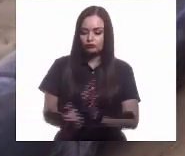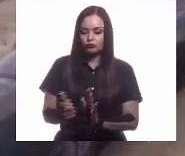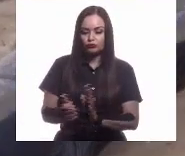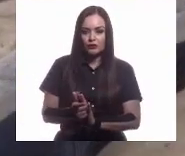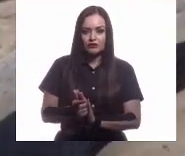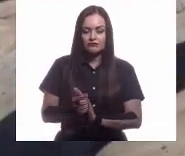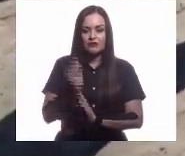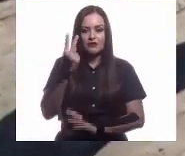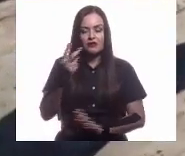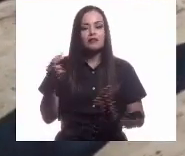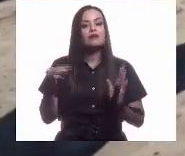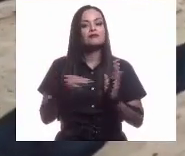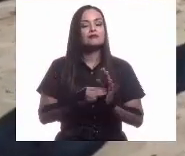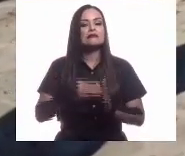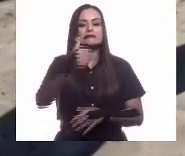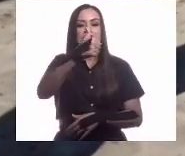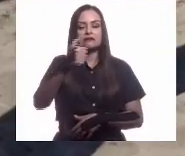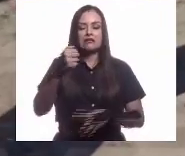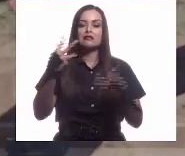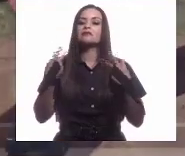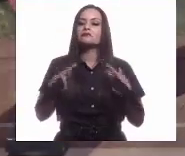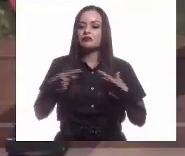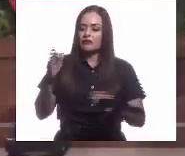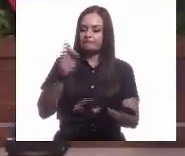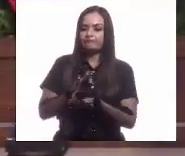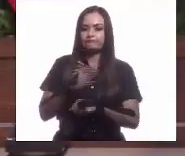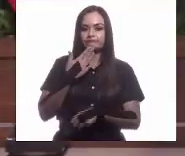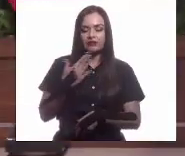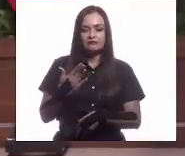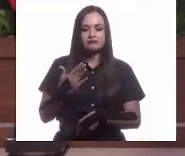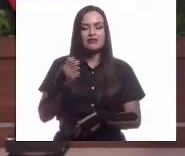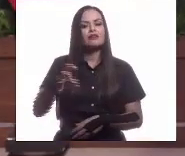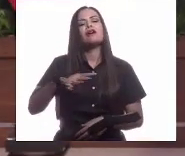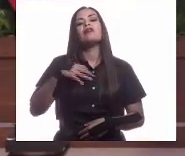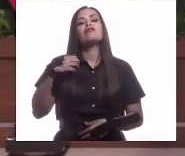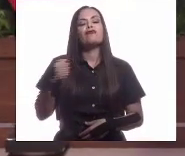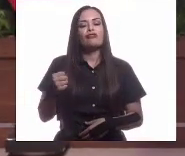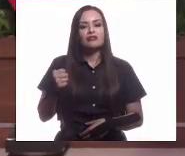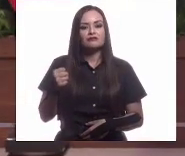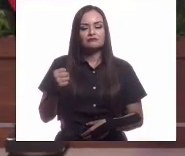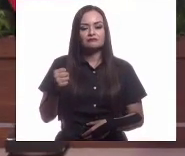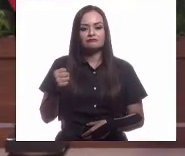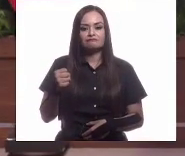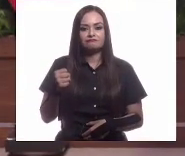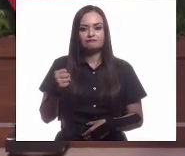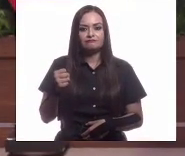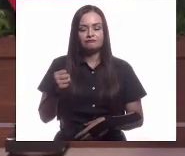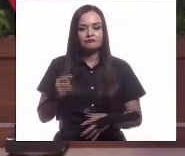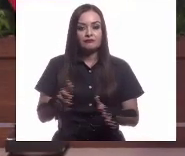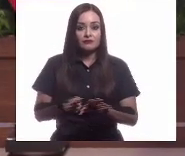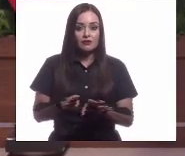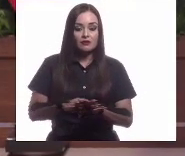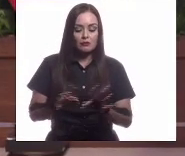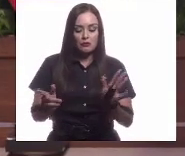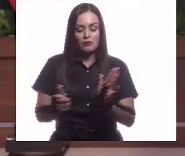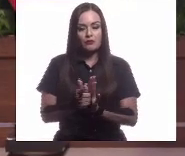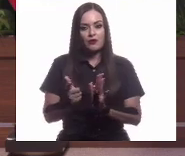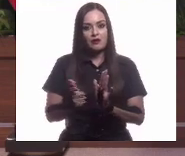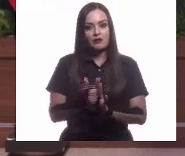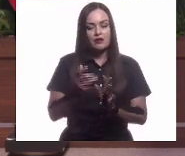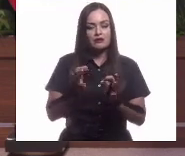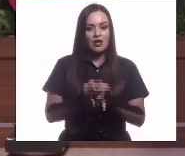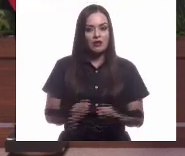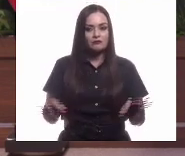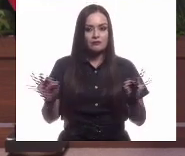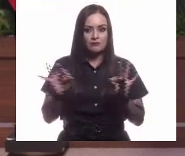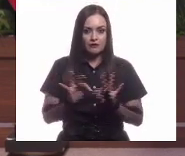a 2.600 mulejinos. A este esfuerzo debe agregarse otra obra emblemática, como la que ya hemos señalado